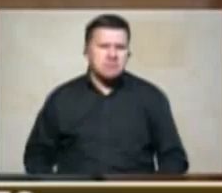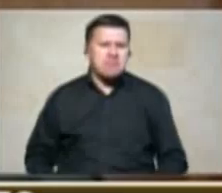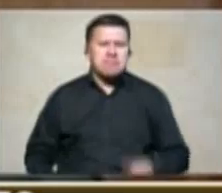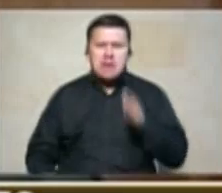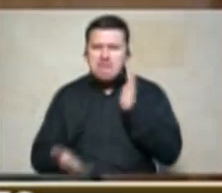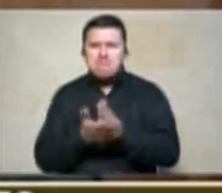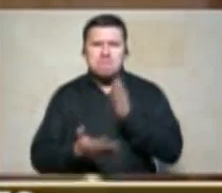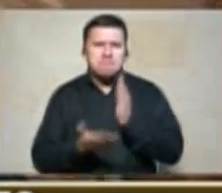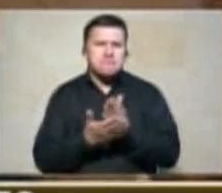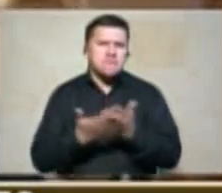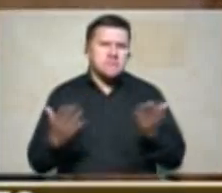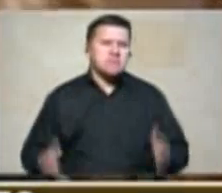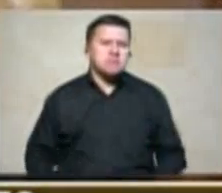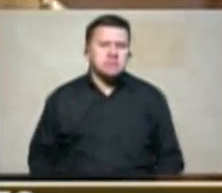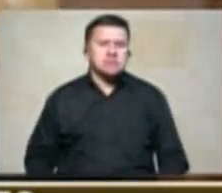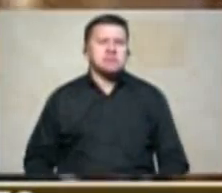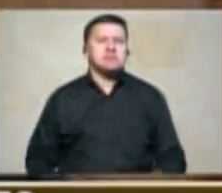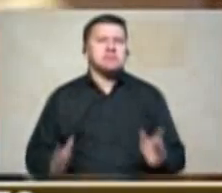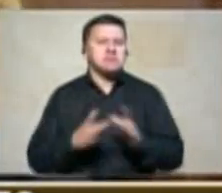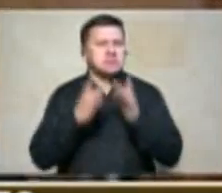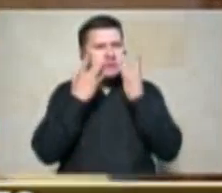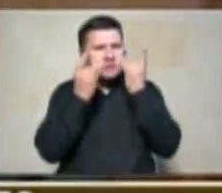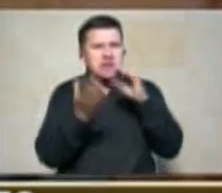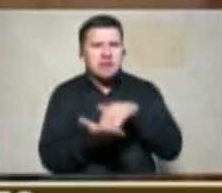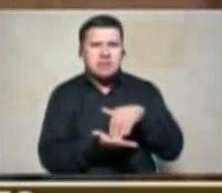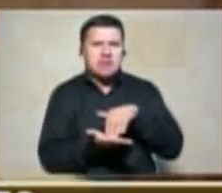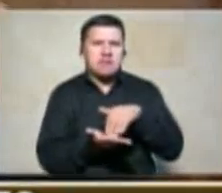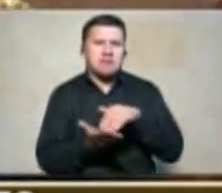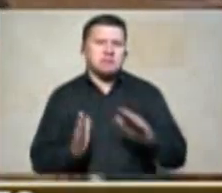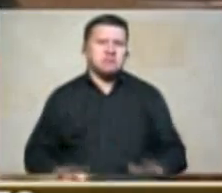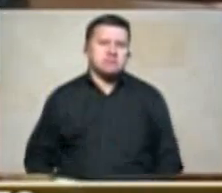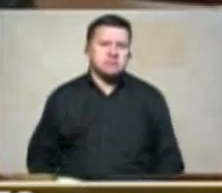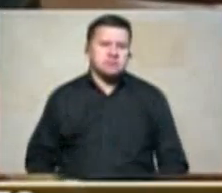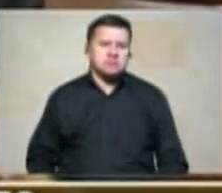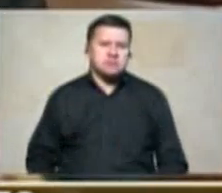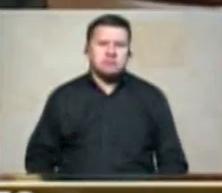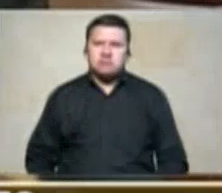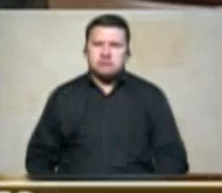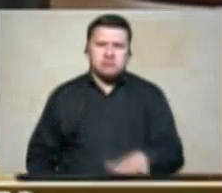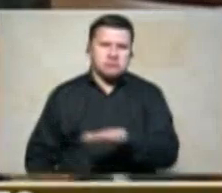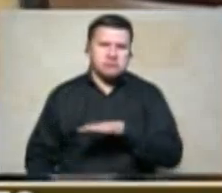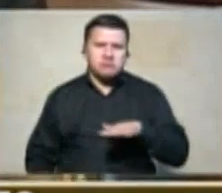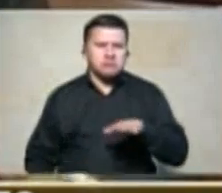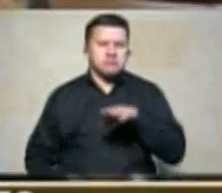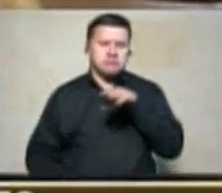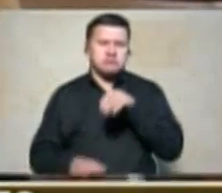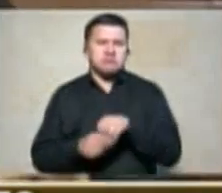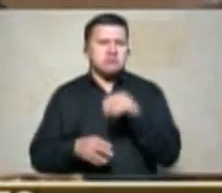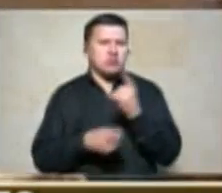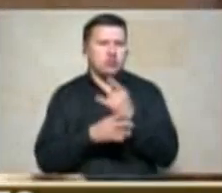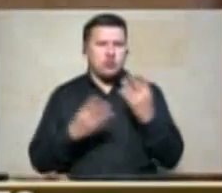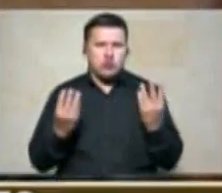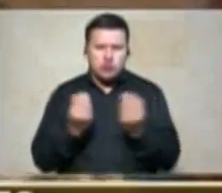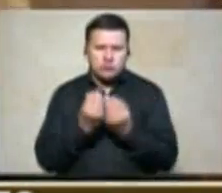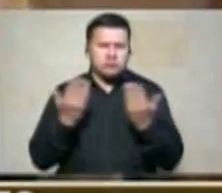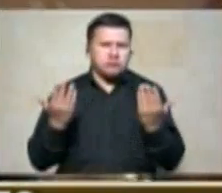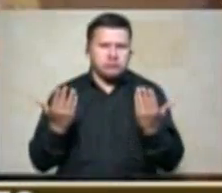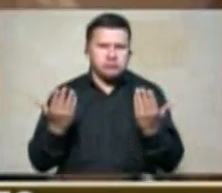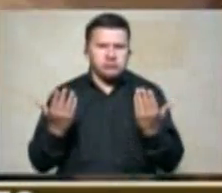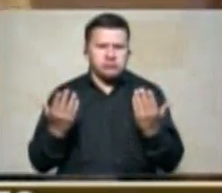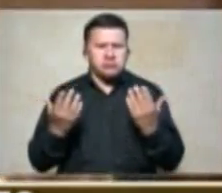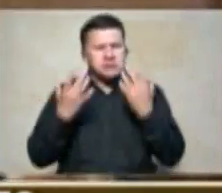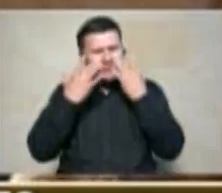El sistema se ha utilizado en una gran mayoría de veces para abusar